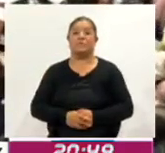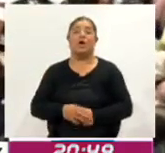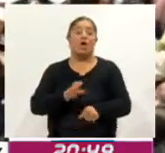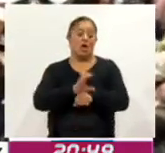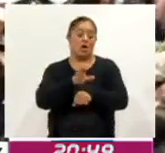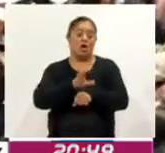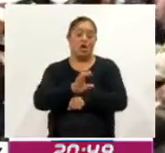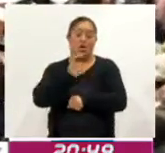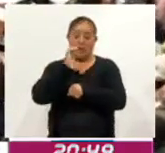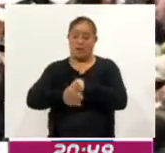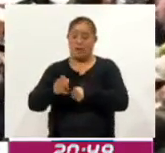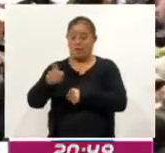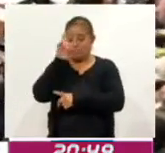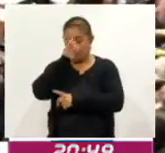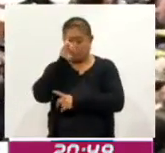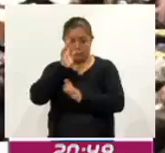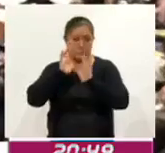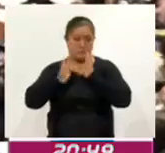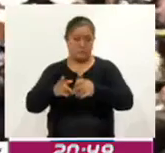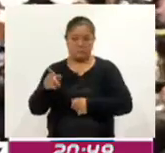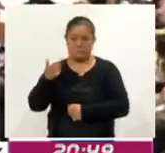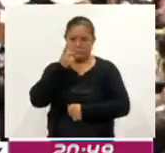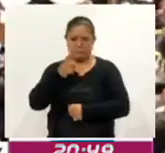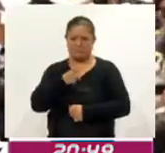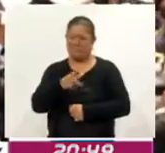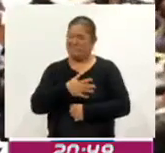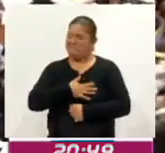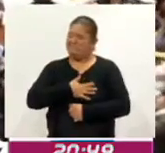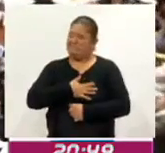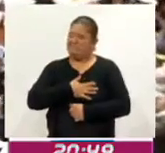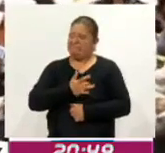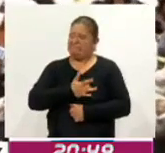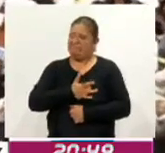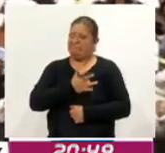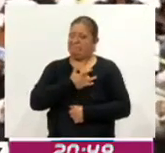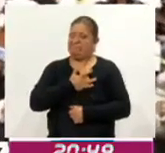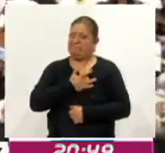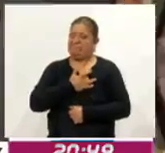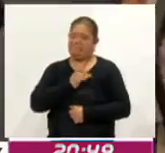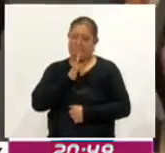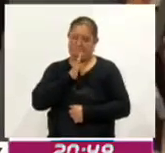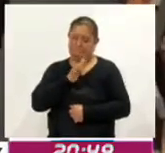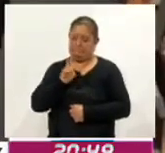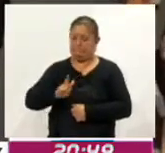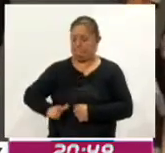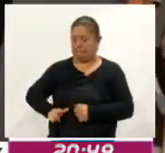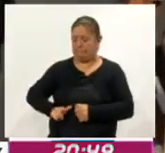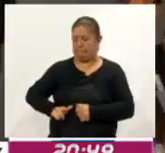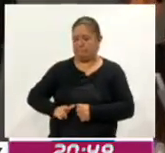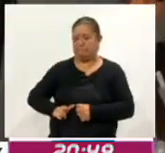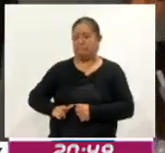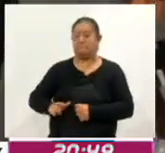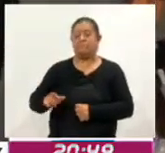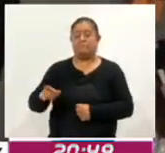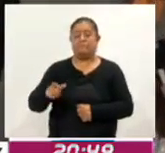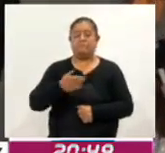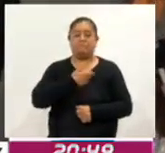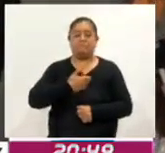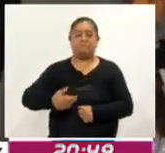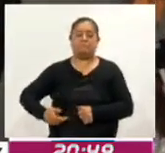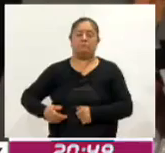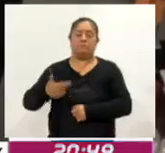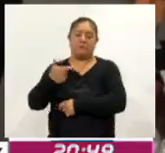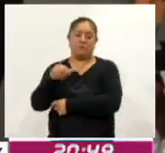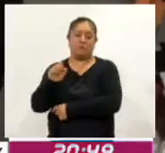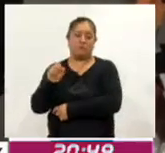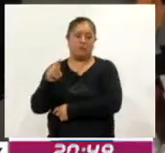de sesiones en lo que algunos califican como un sabor agridulce para el gobierno del presidente Gustavo Petro, luego del triunfo con la aprobación de la reforma